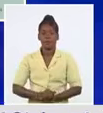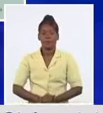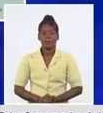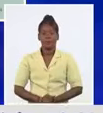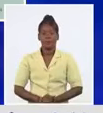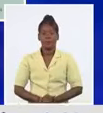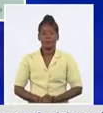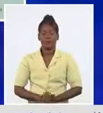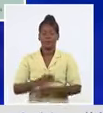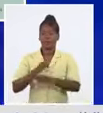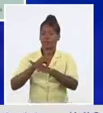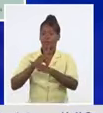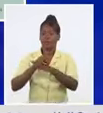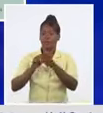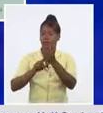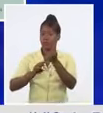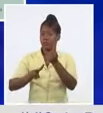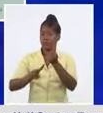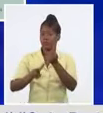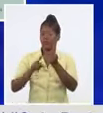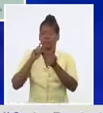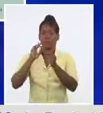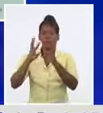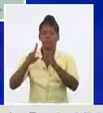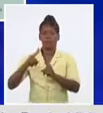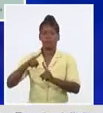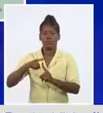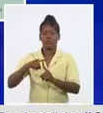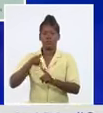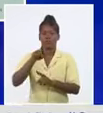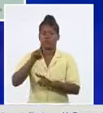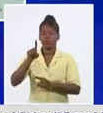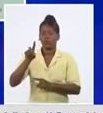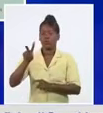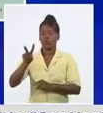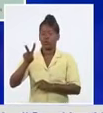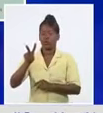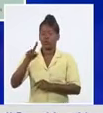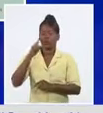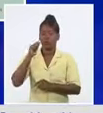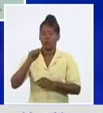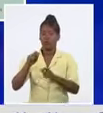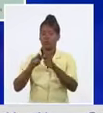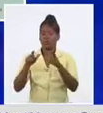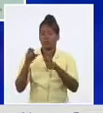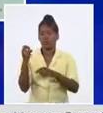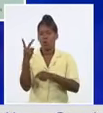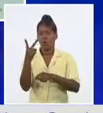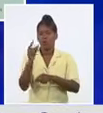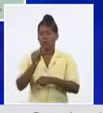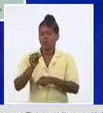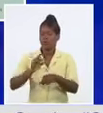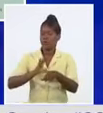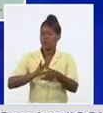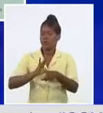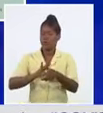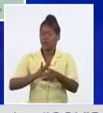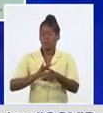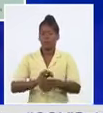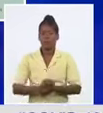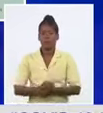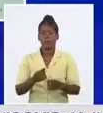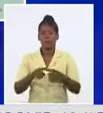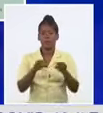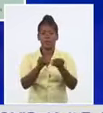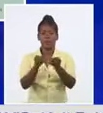Santiago de Cuba con un acumulado total de 112 casos autóctonos, 2 casos más en relación con la jornada precedente y con una